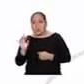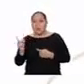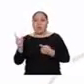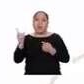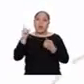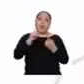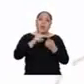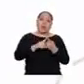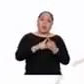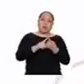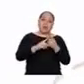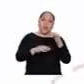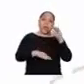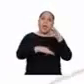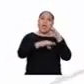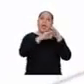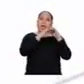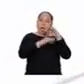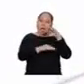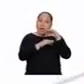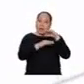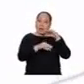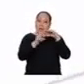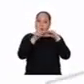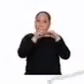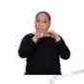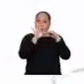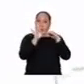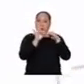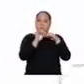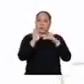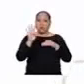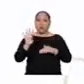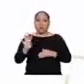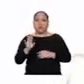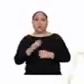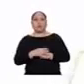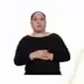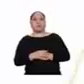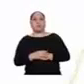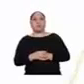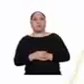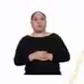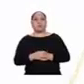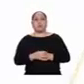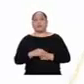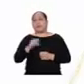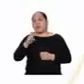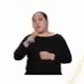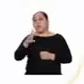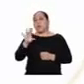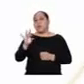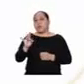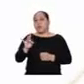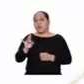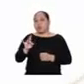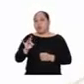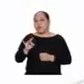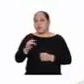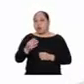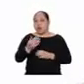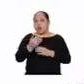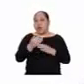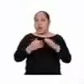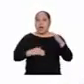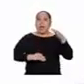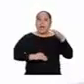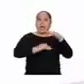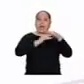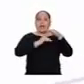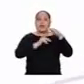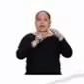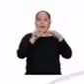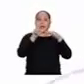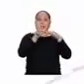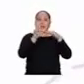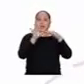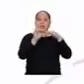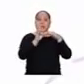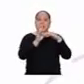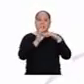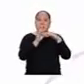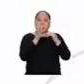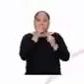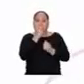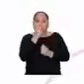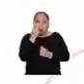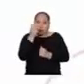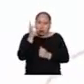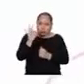antes de 28 años? 4, ¿Y de 28 a antes de 37?